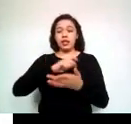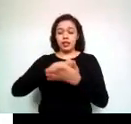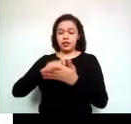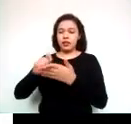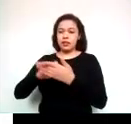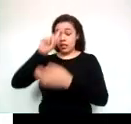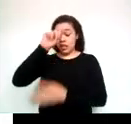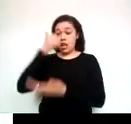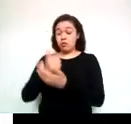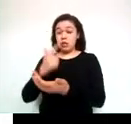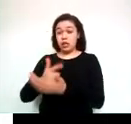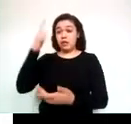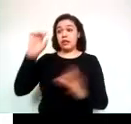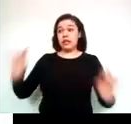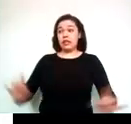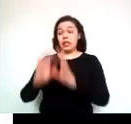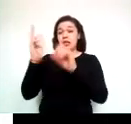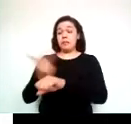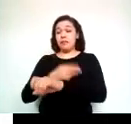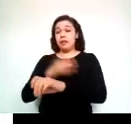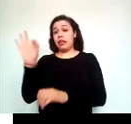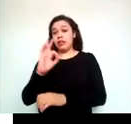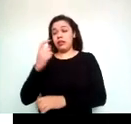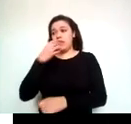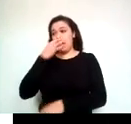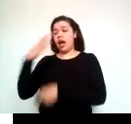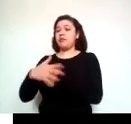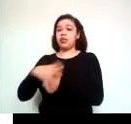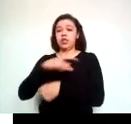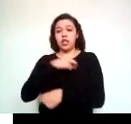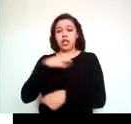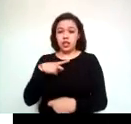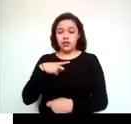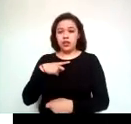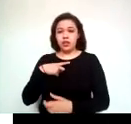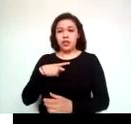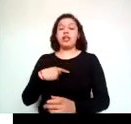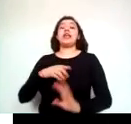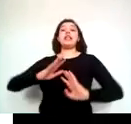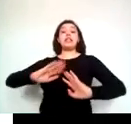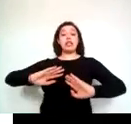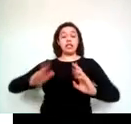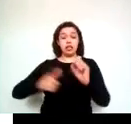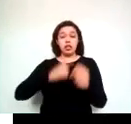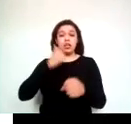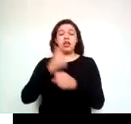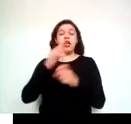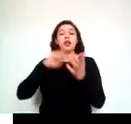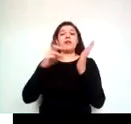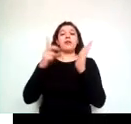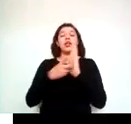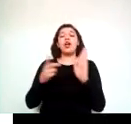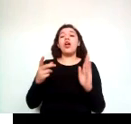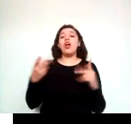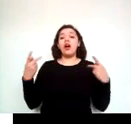que pudieran llegar a suceder. Y esto es porque una vez que son identificados por la metodología que nos da la